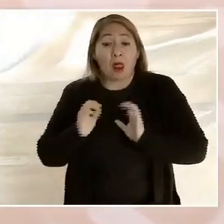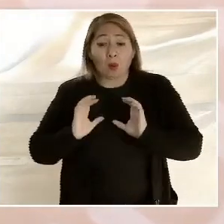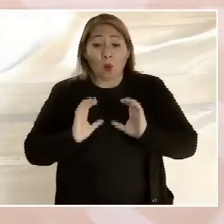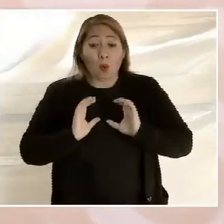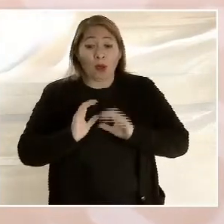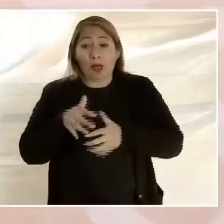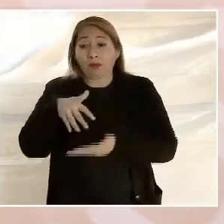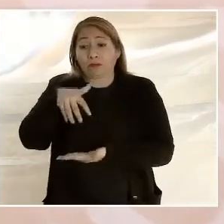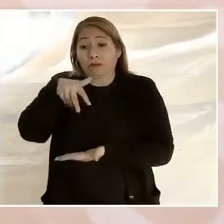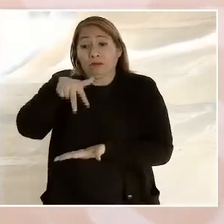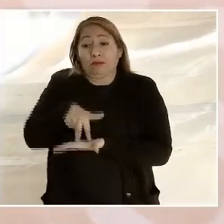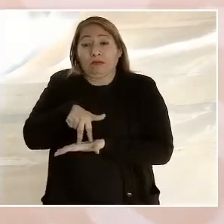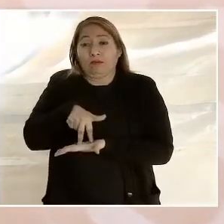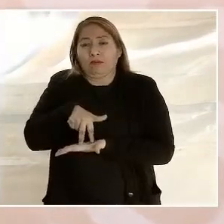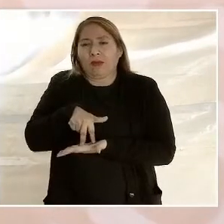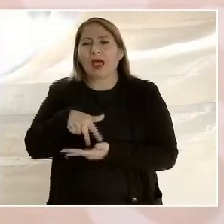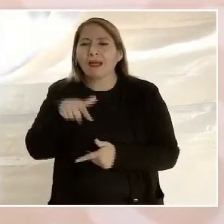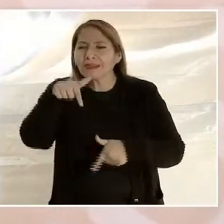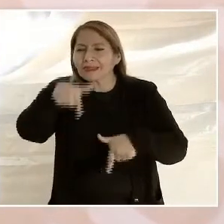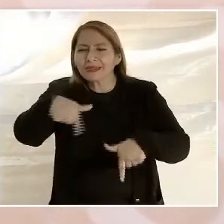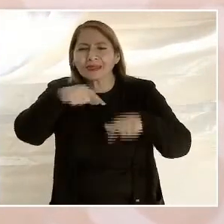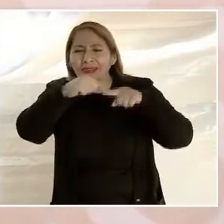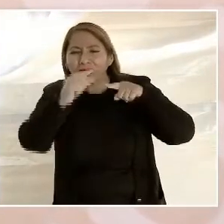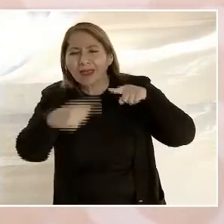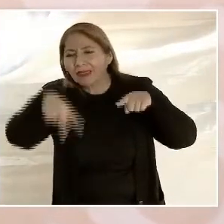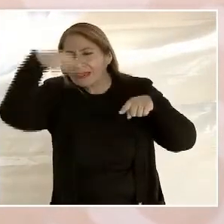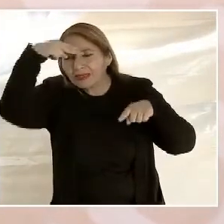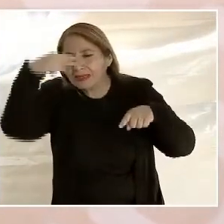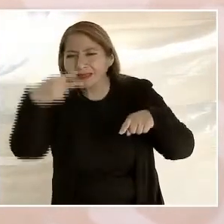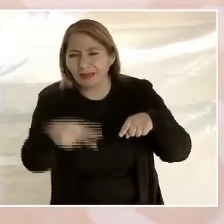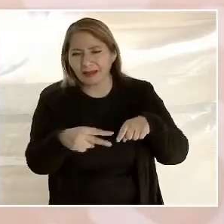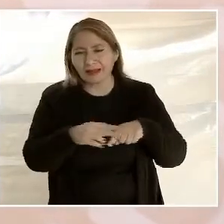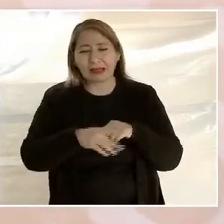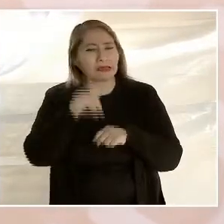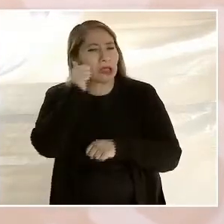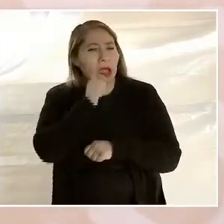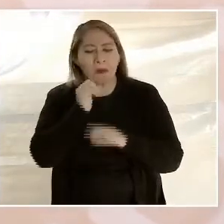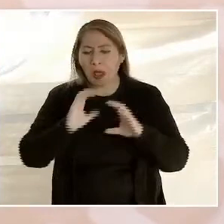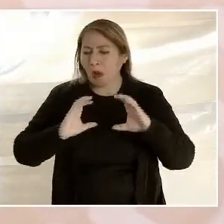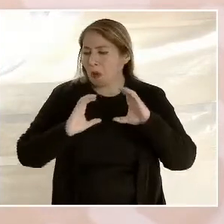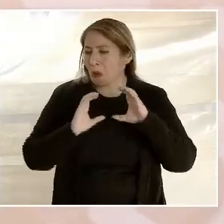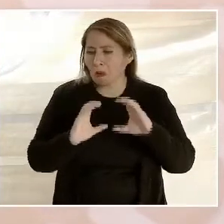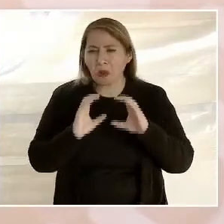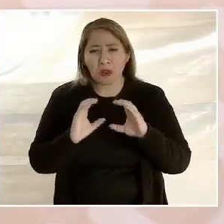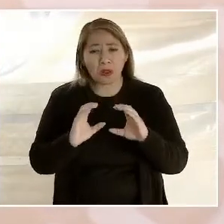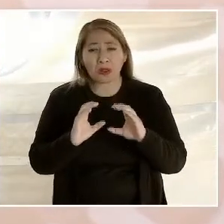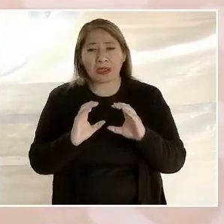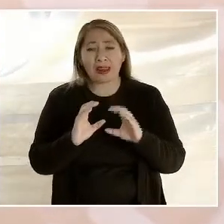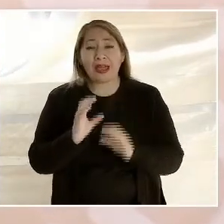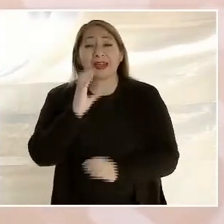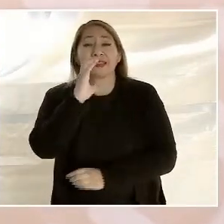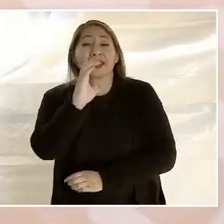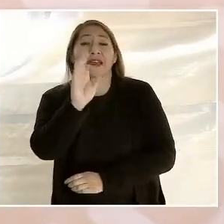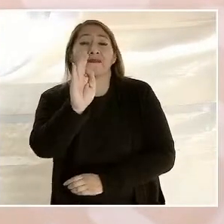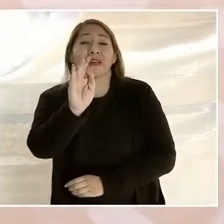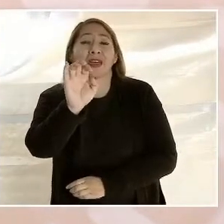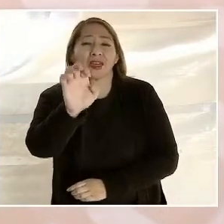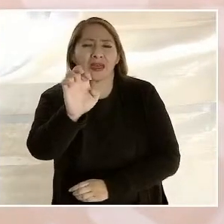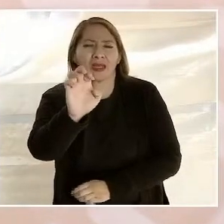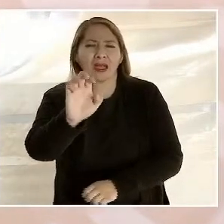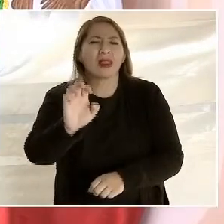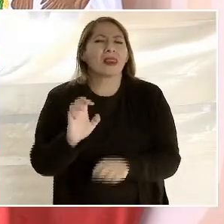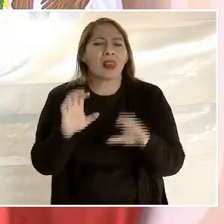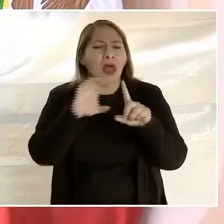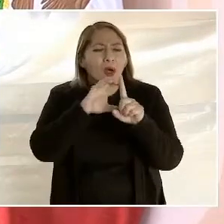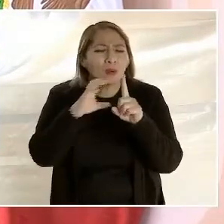estratégicas de la nación, se cuida la Comisión Federal de Electricidad,